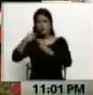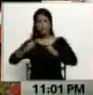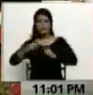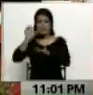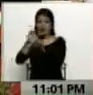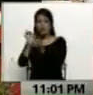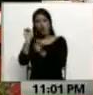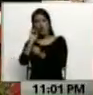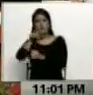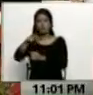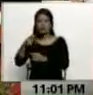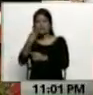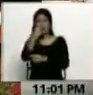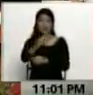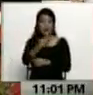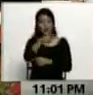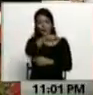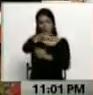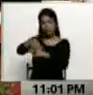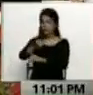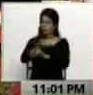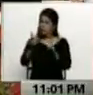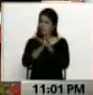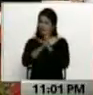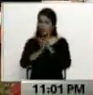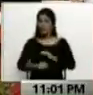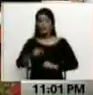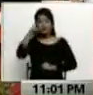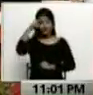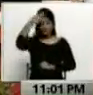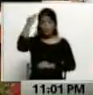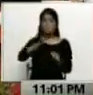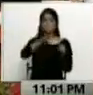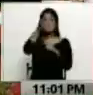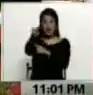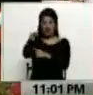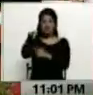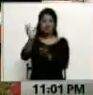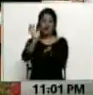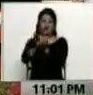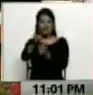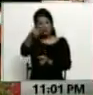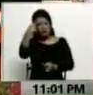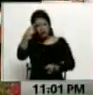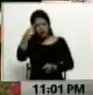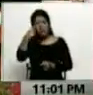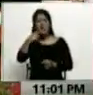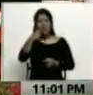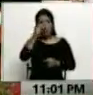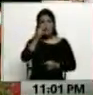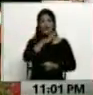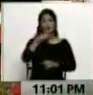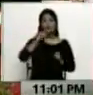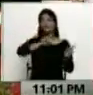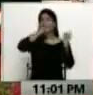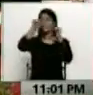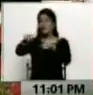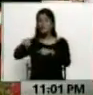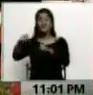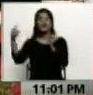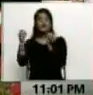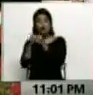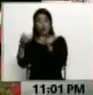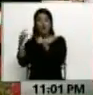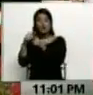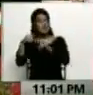margariteño y los tristas que visitan La Isla vanio Paloma y se acuerdan que hace tiempo fue y le armaron un rollo a capriles en